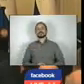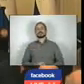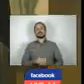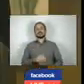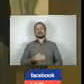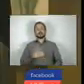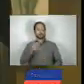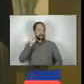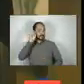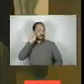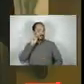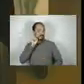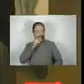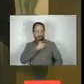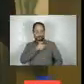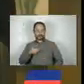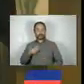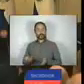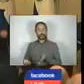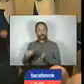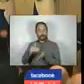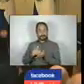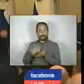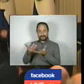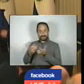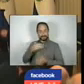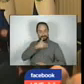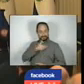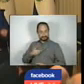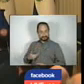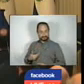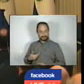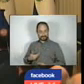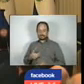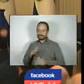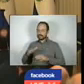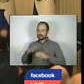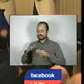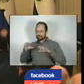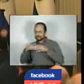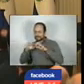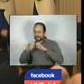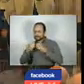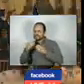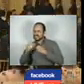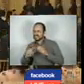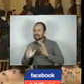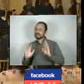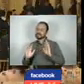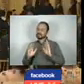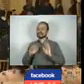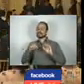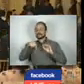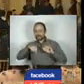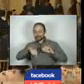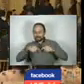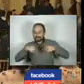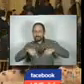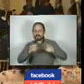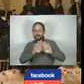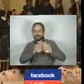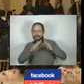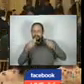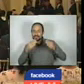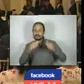Bukele buscará la reelección, su fórmula aún no está decidida. Félix Uyugo ha dejado abierta la posibilidad que se lo invitan. Podría ser